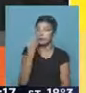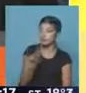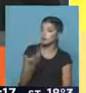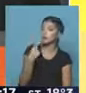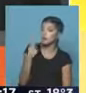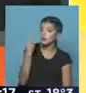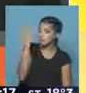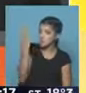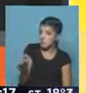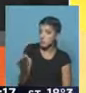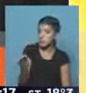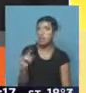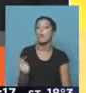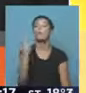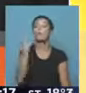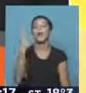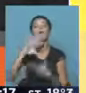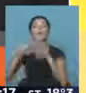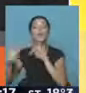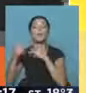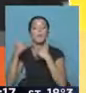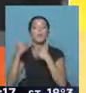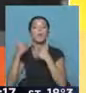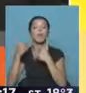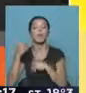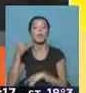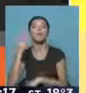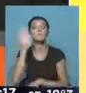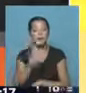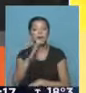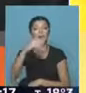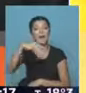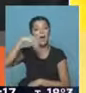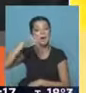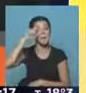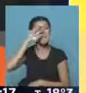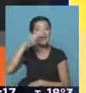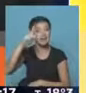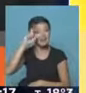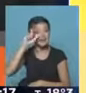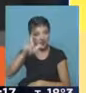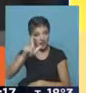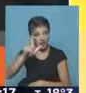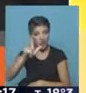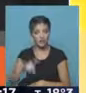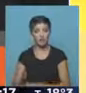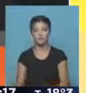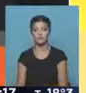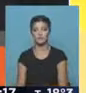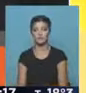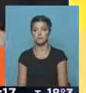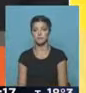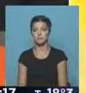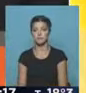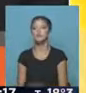Mélenchon como la única alternativa que había de hacer frente a Merkel y de tener un proyecto